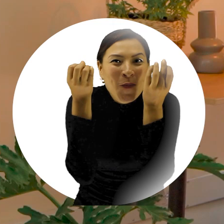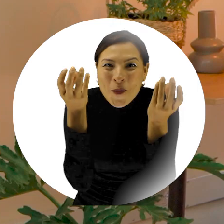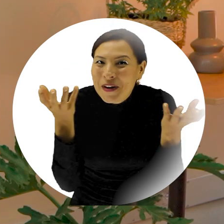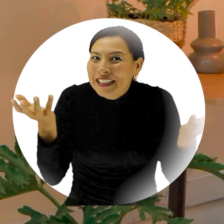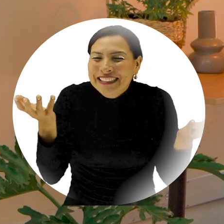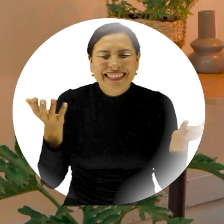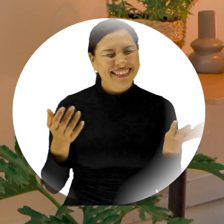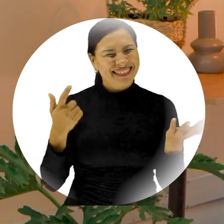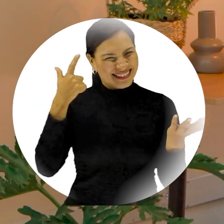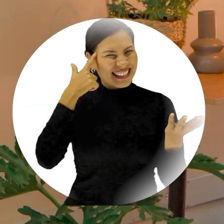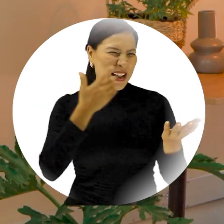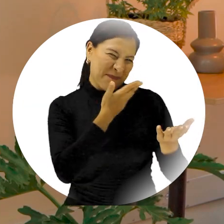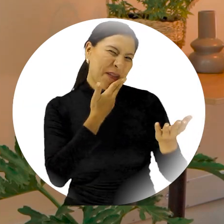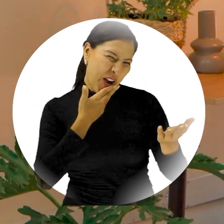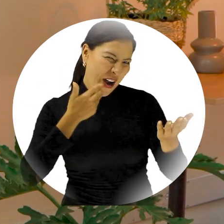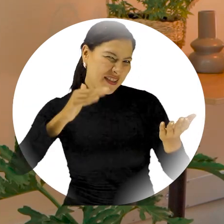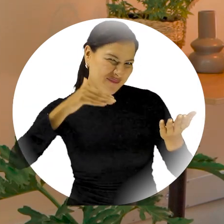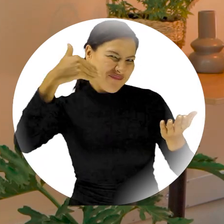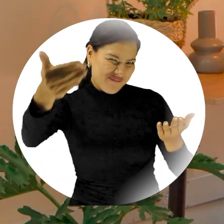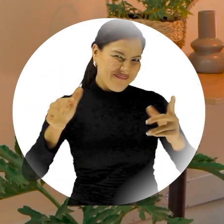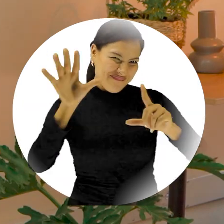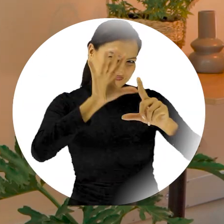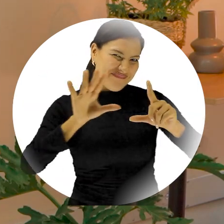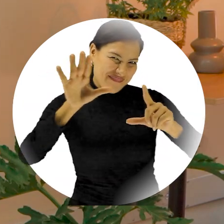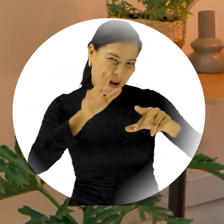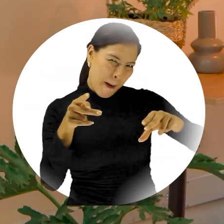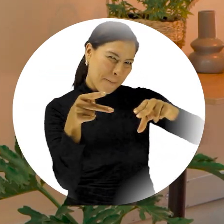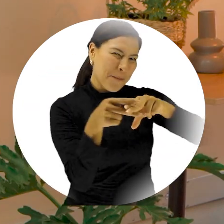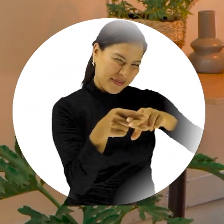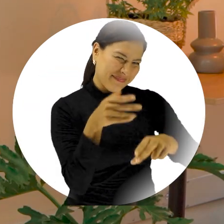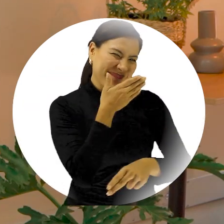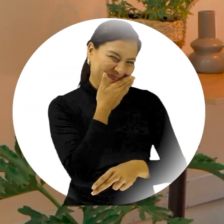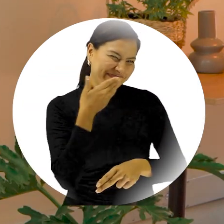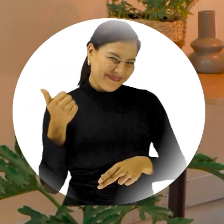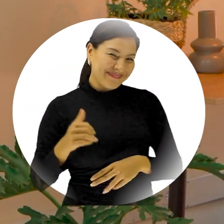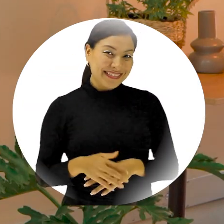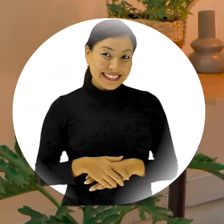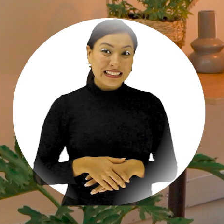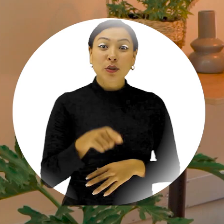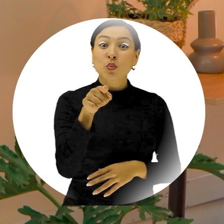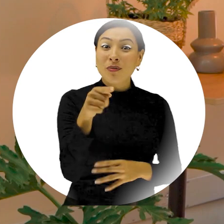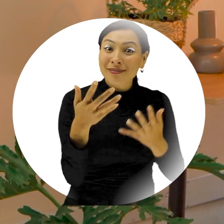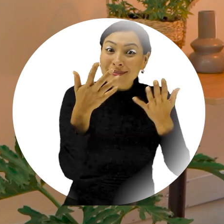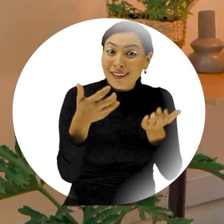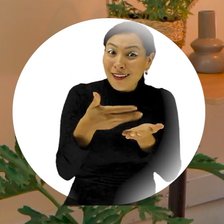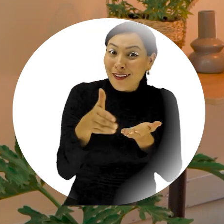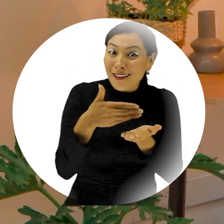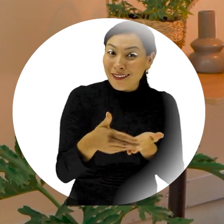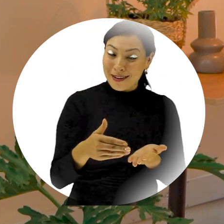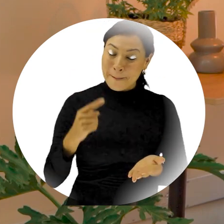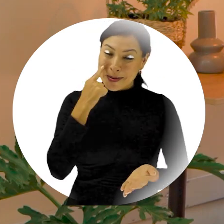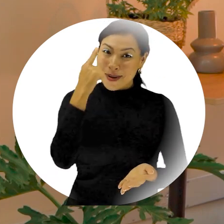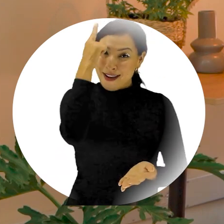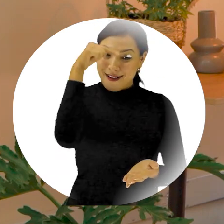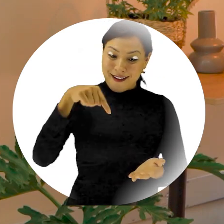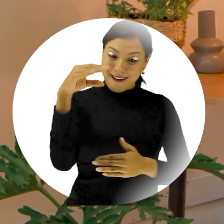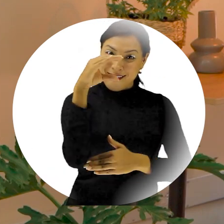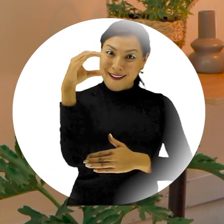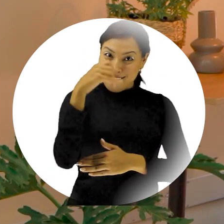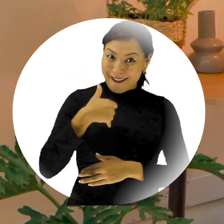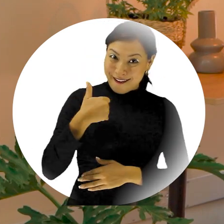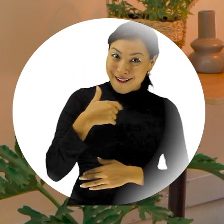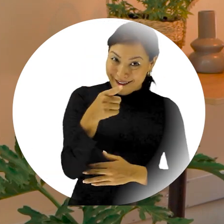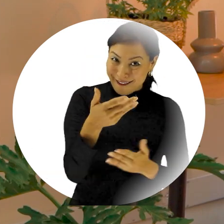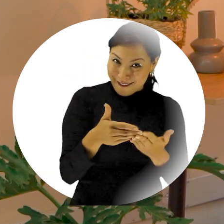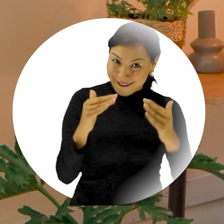título. Oigan, es muchísima información, yo iba a seguir haciendo esto en este video, pero me parece que vale la pena hacer una tercera parte de este